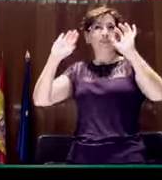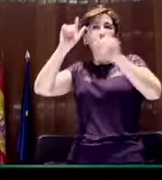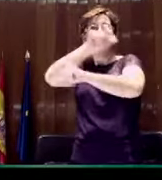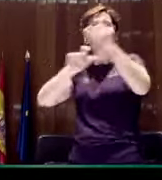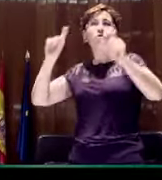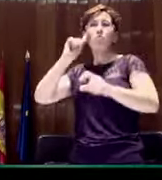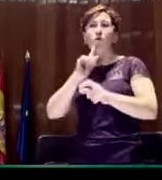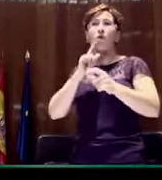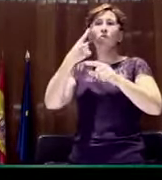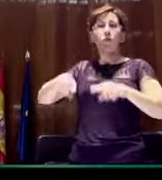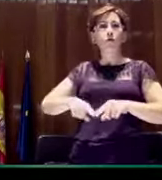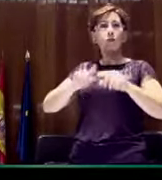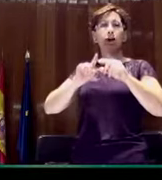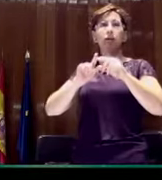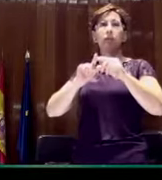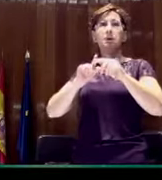sordas